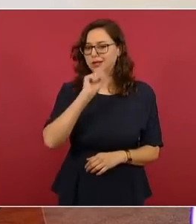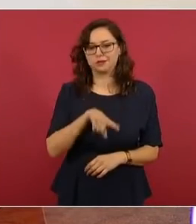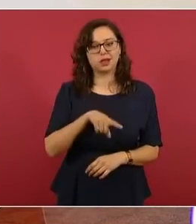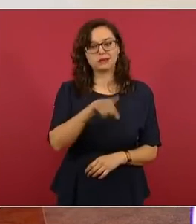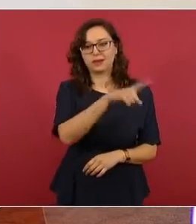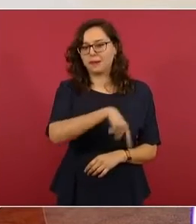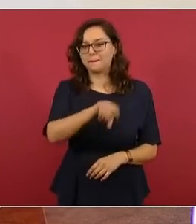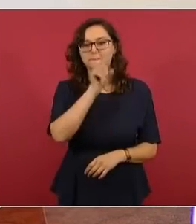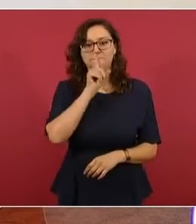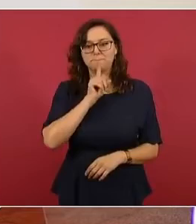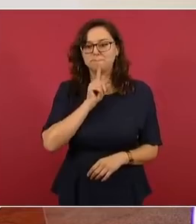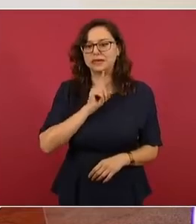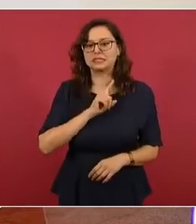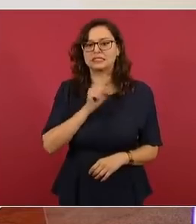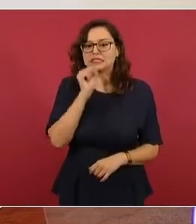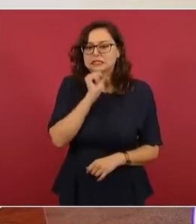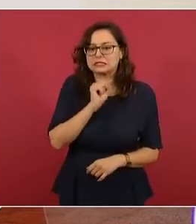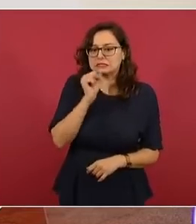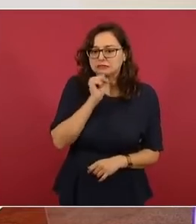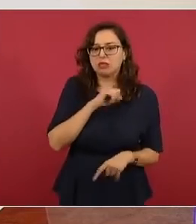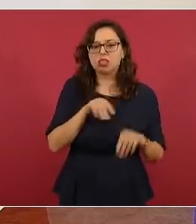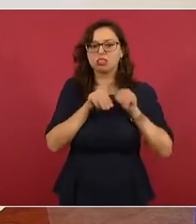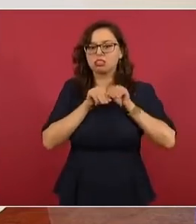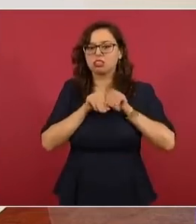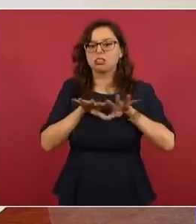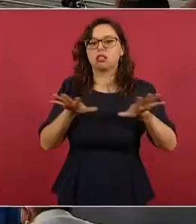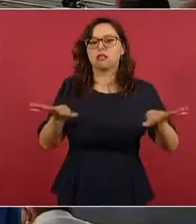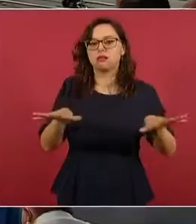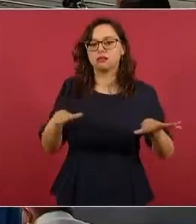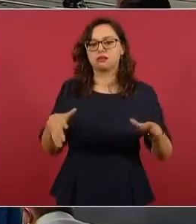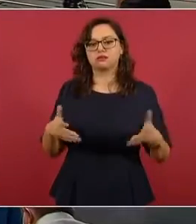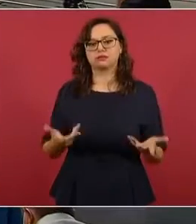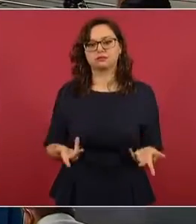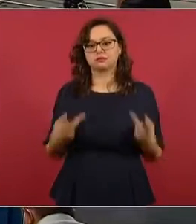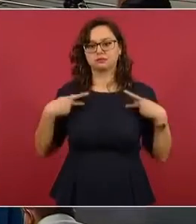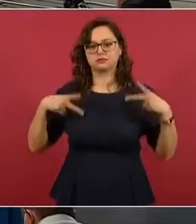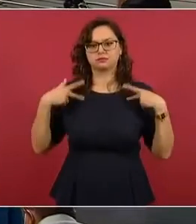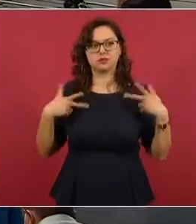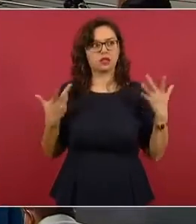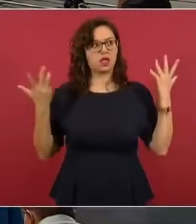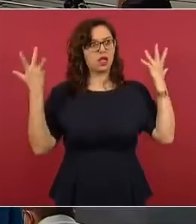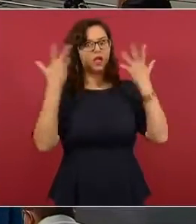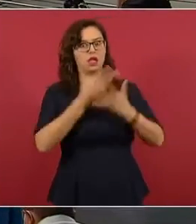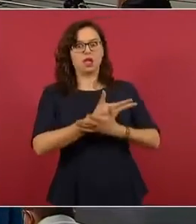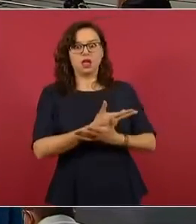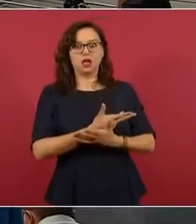El mentir con rumores, ¿no?, para confundir.